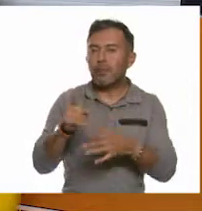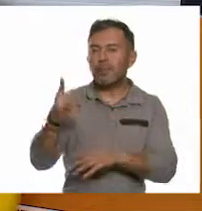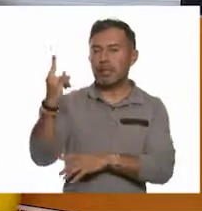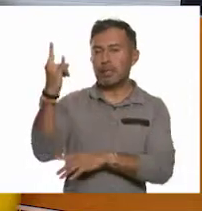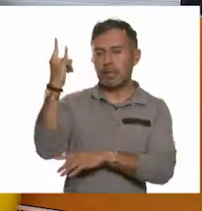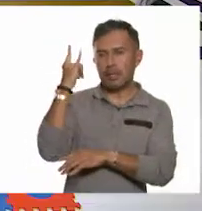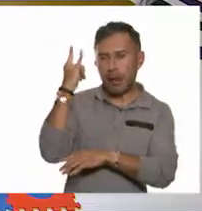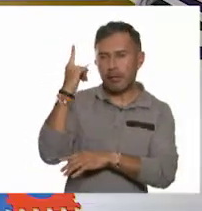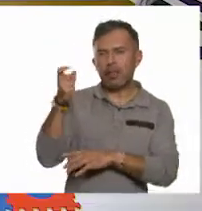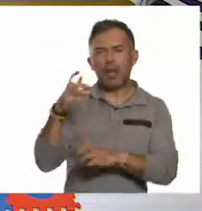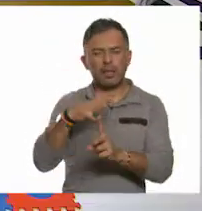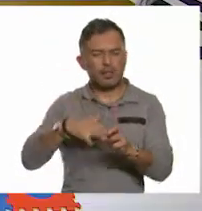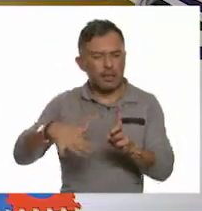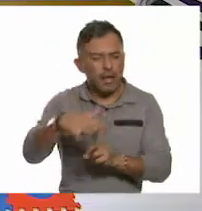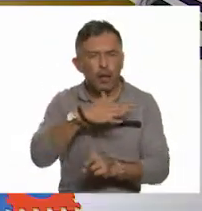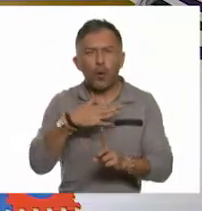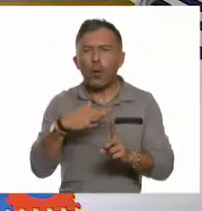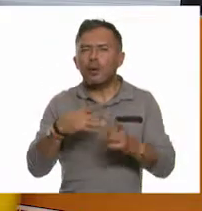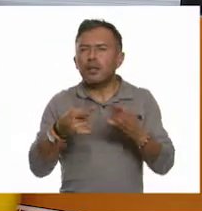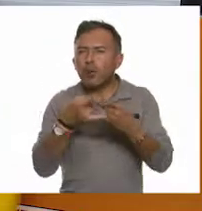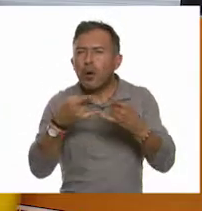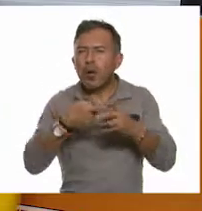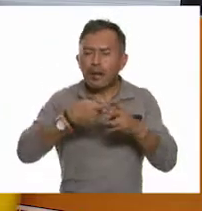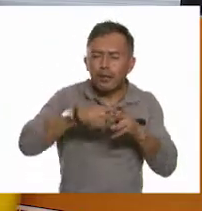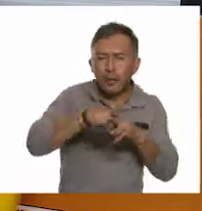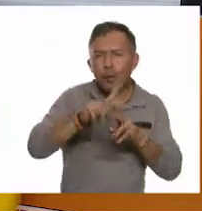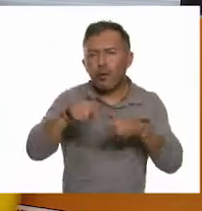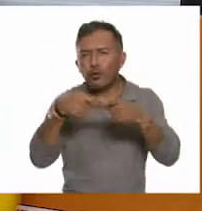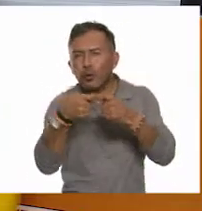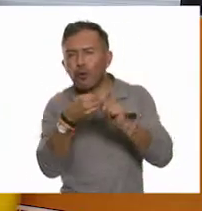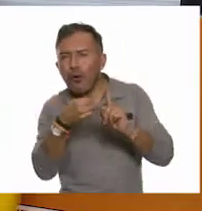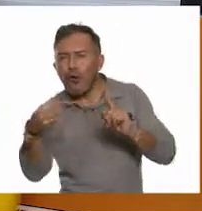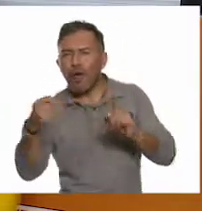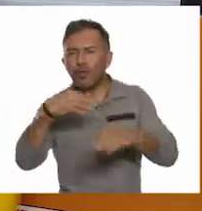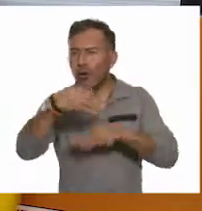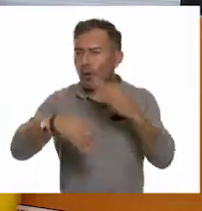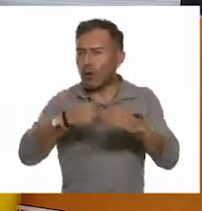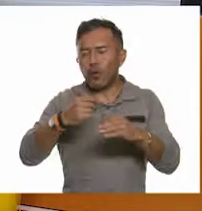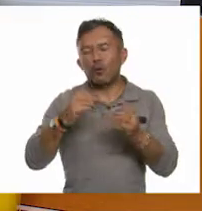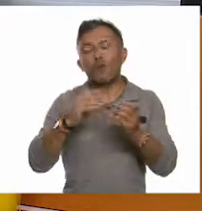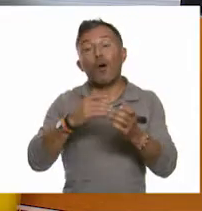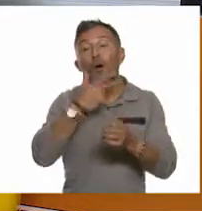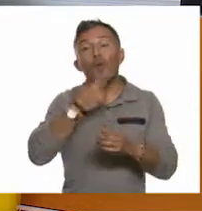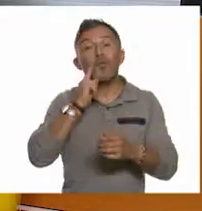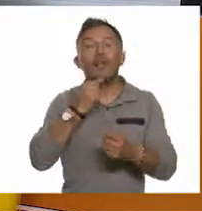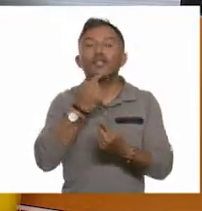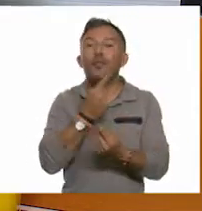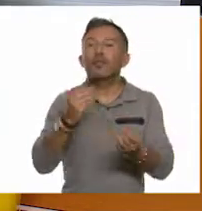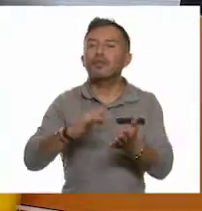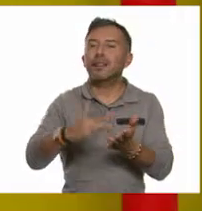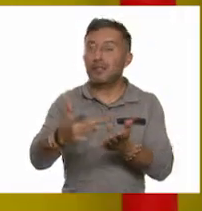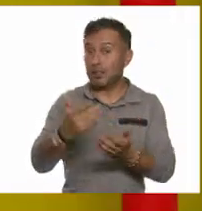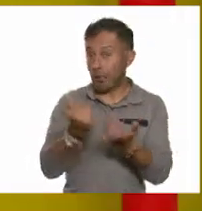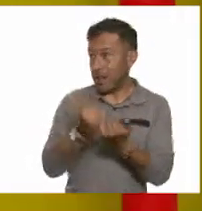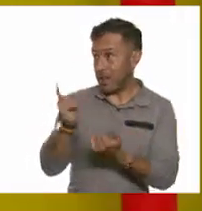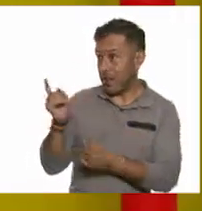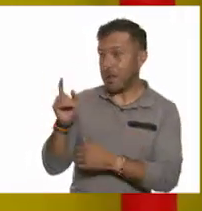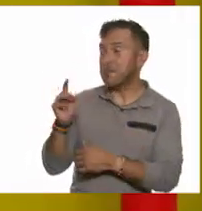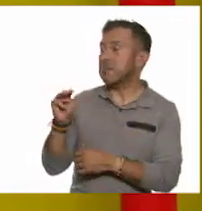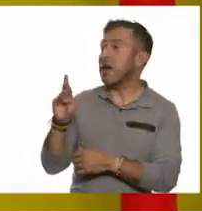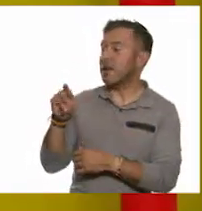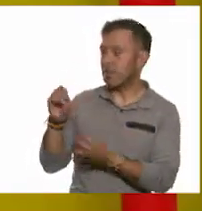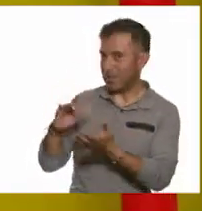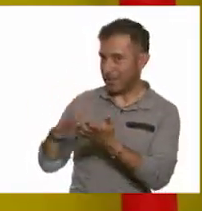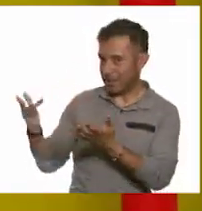gigante, el escenario, la trama, el inicio, todo. Muy bien. Muchas gracias, niñas y niños. Y muchas gracias, Mariana. Muchas gracias,